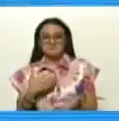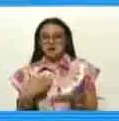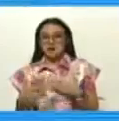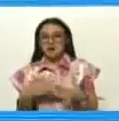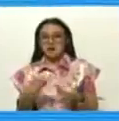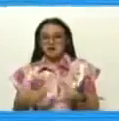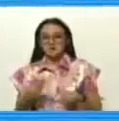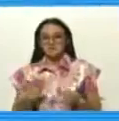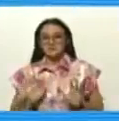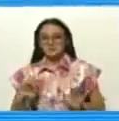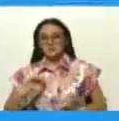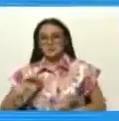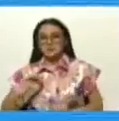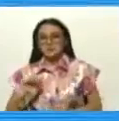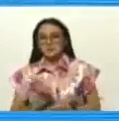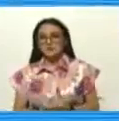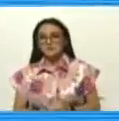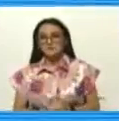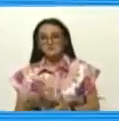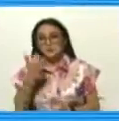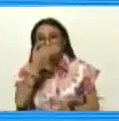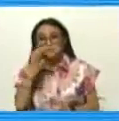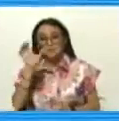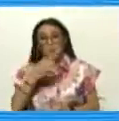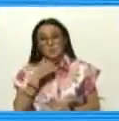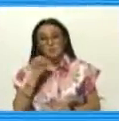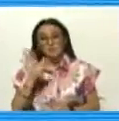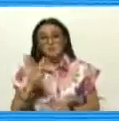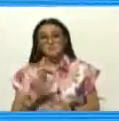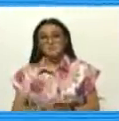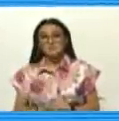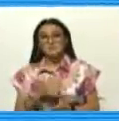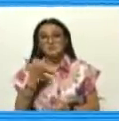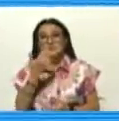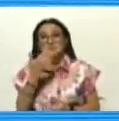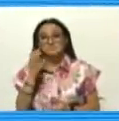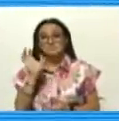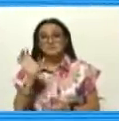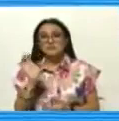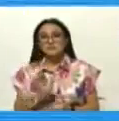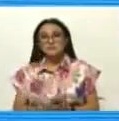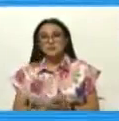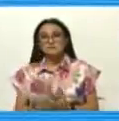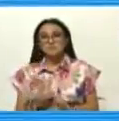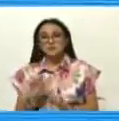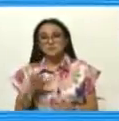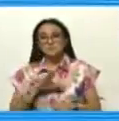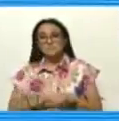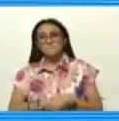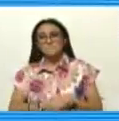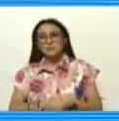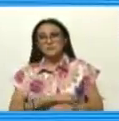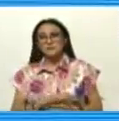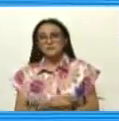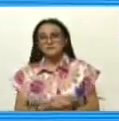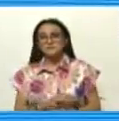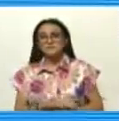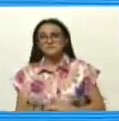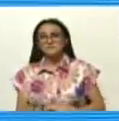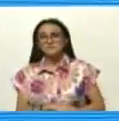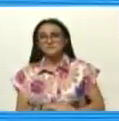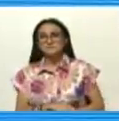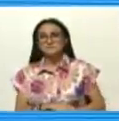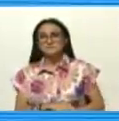que les gusta eso al imperialismo. Casi siempre el imperialismo termina metiendo a los presos allá.